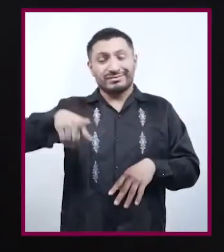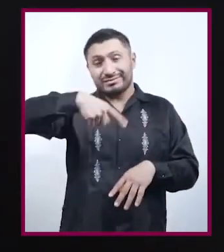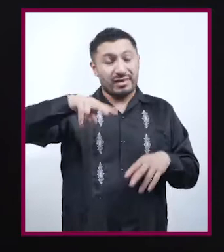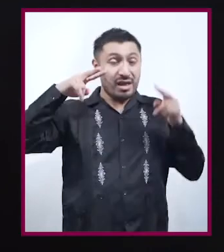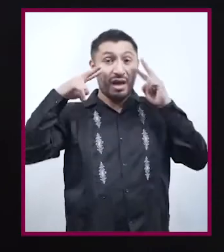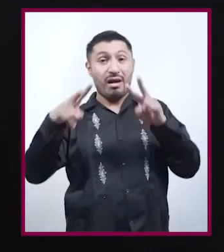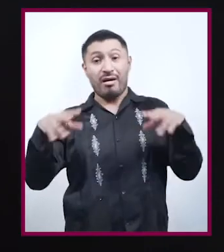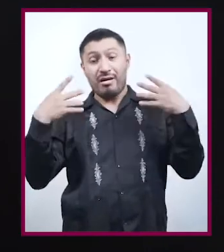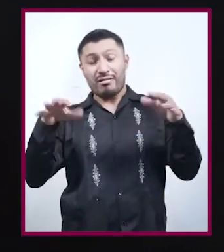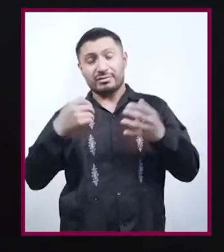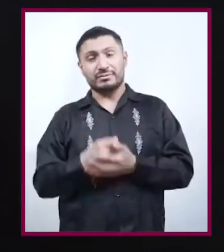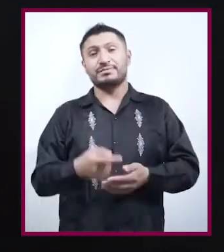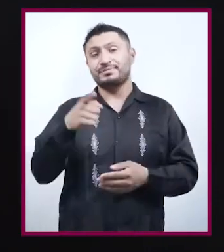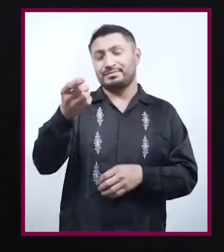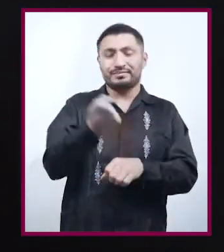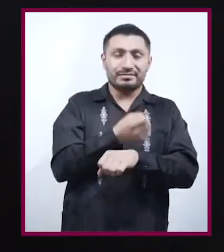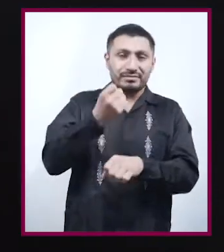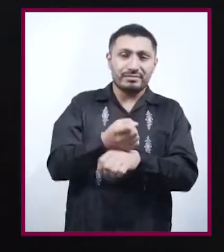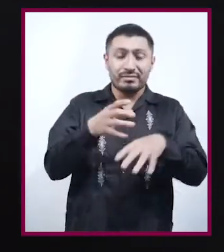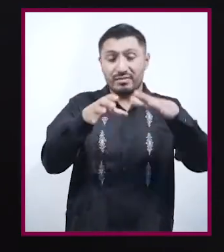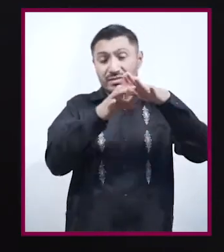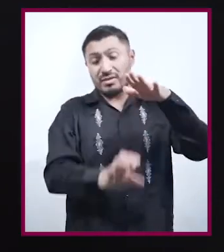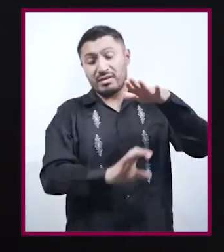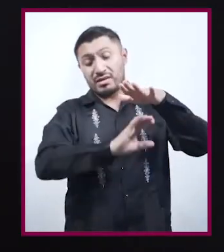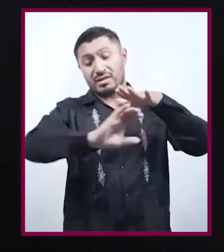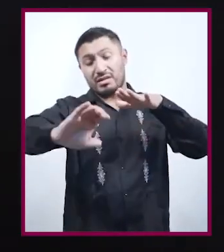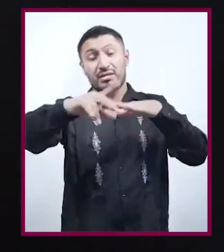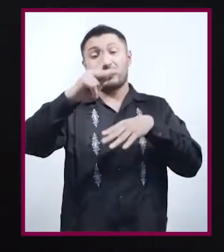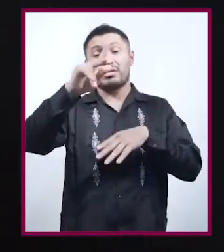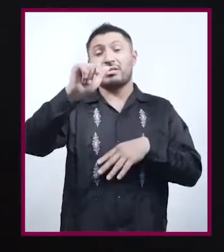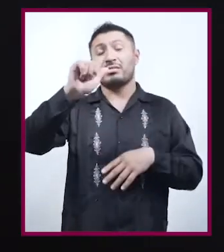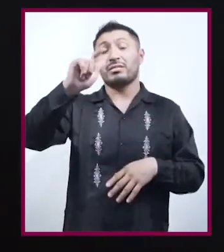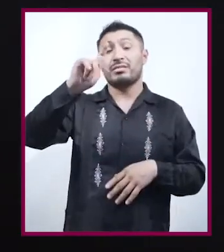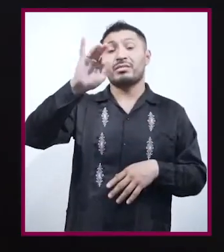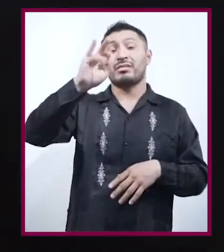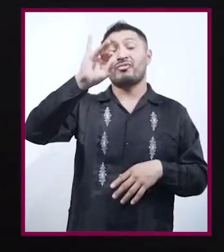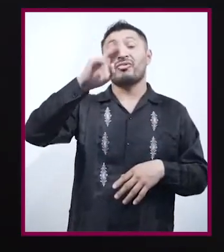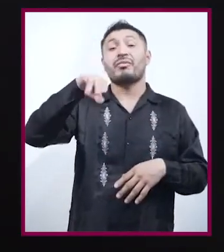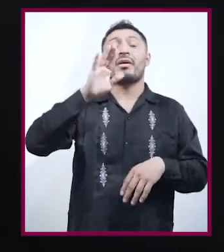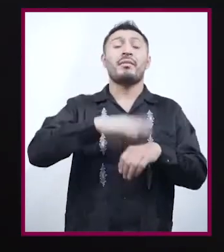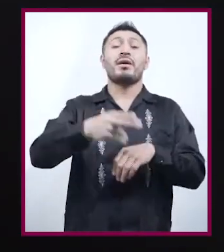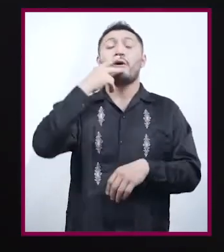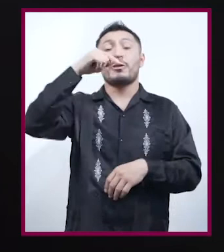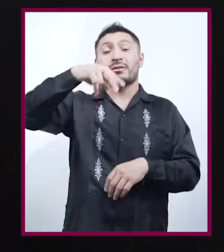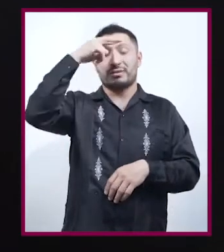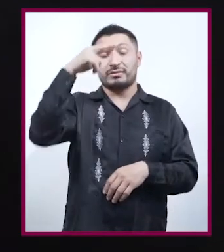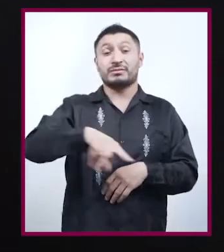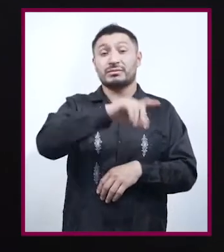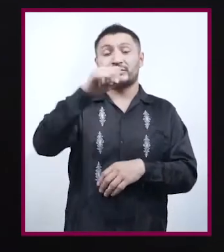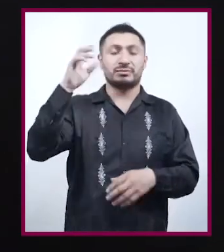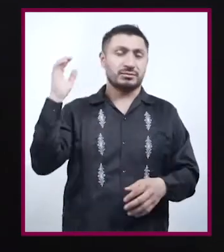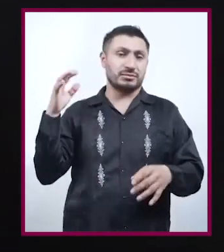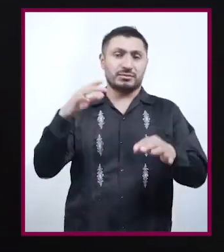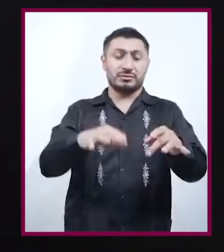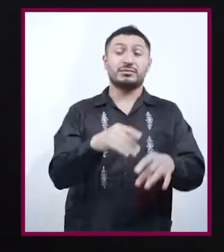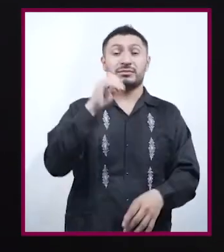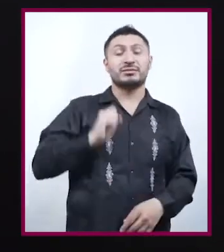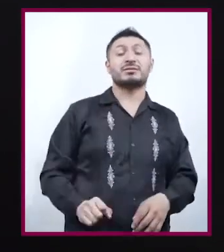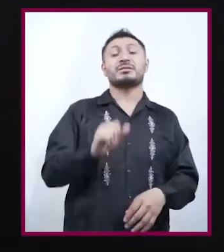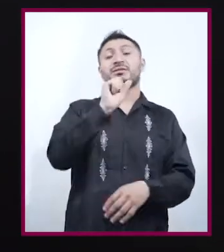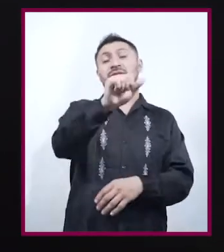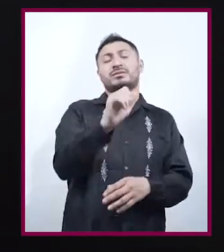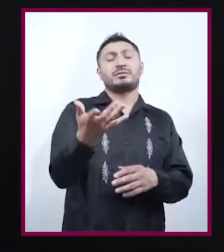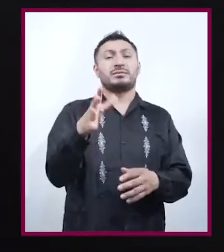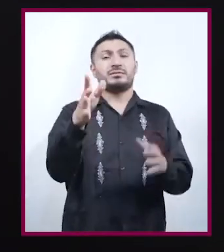las mujeres. Por cierto, tales zapatos de plataforma eran los más usados en la Ciudad de México después de la